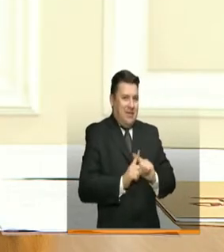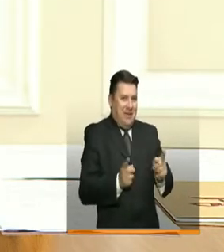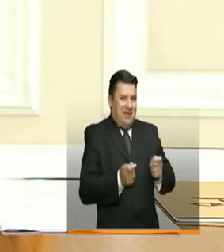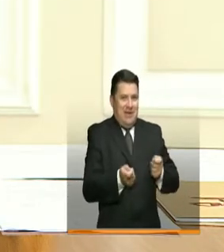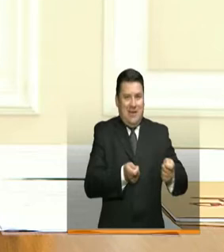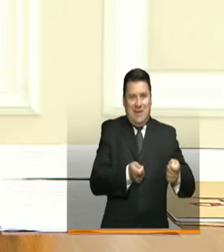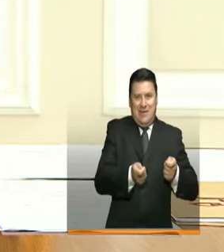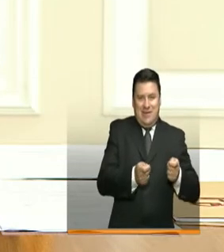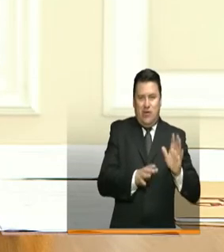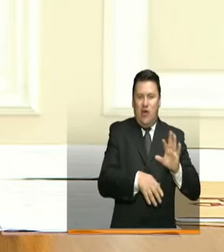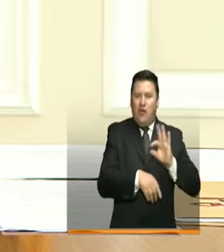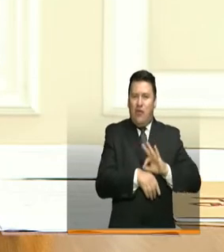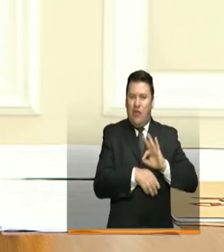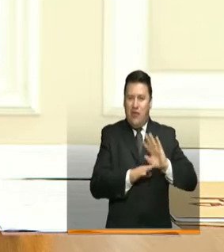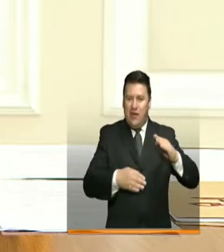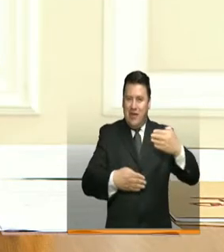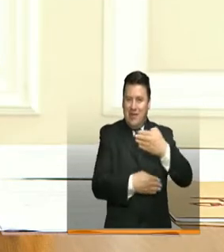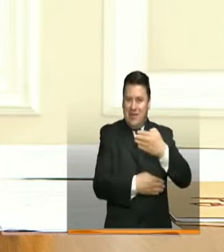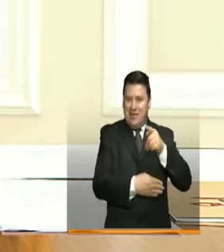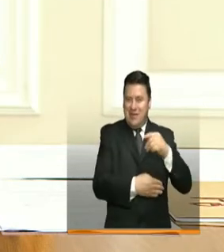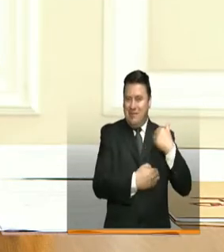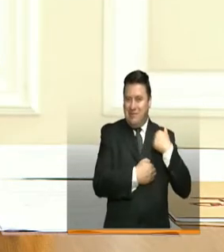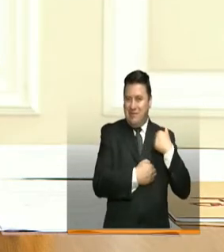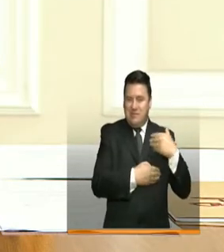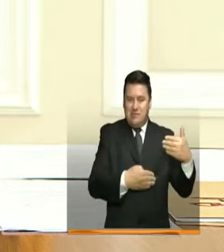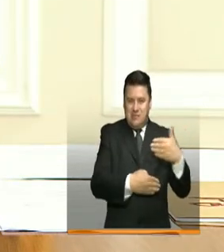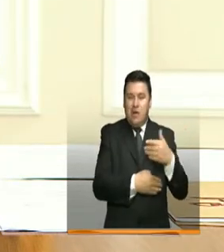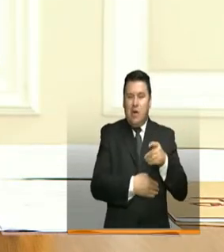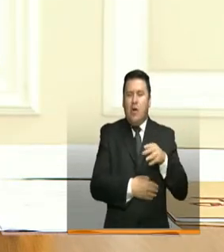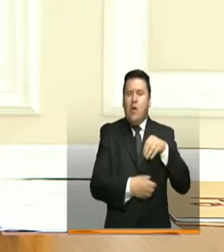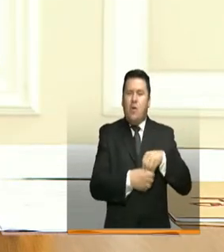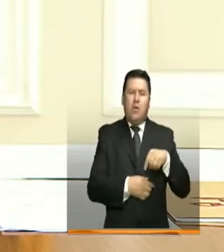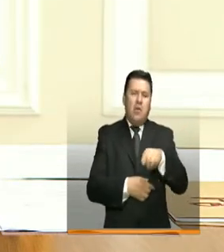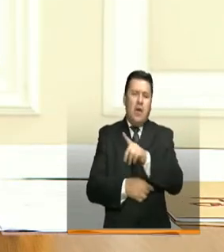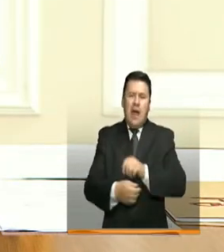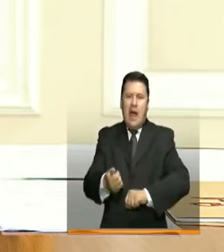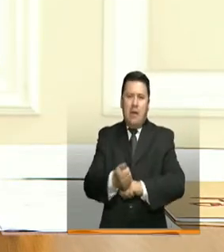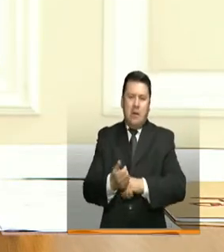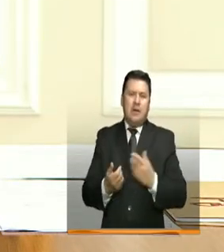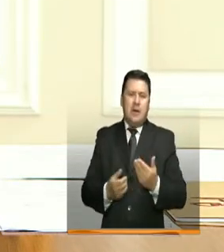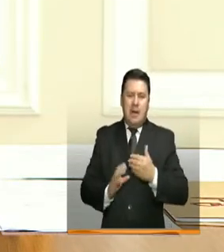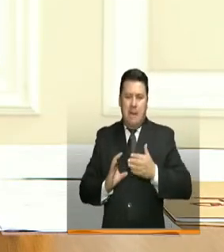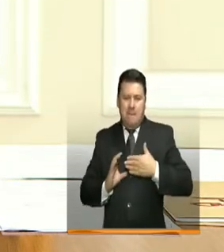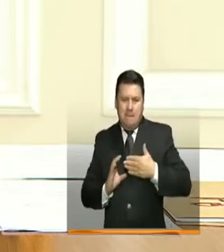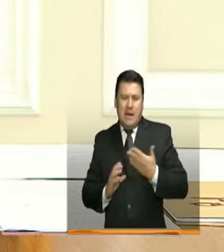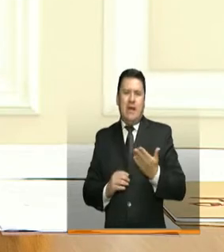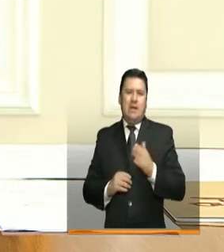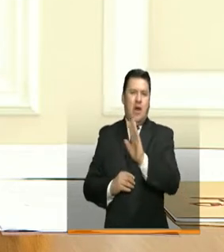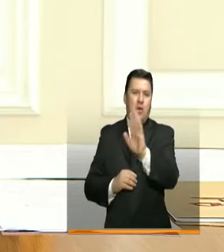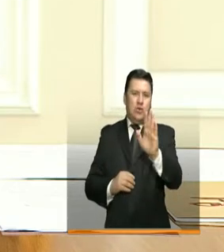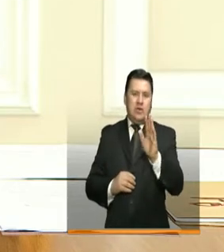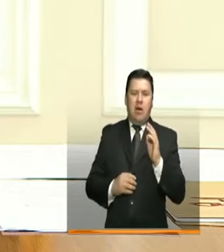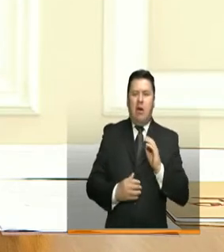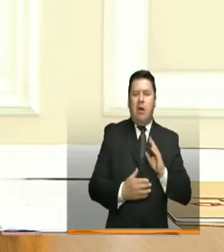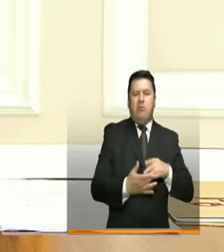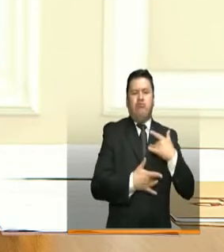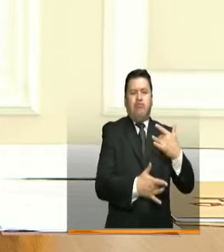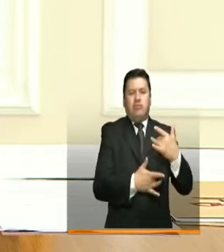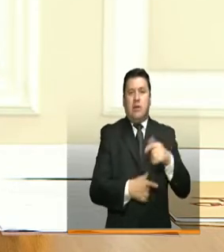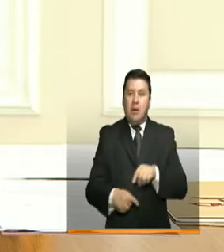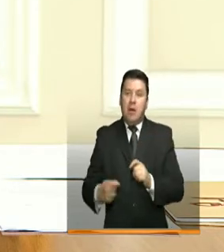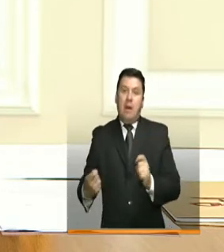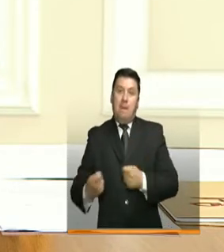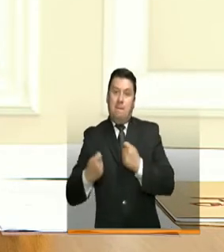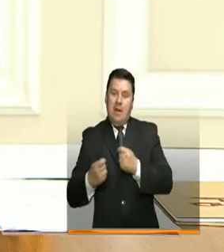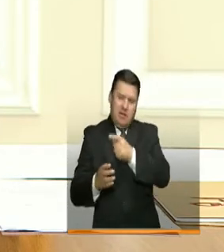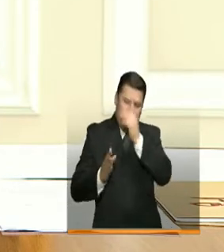través de la Fundación Solidaridad por Colombia, donde llegan también muchos aportes del sector privado y de ustedes. Esta es una campaña que la